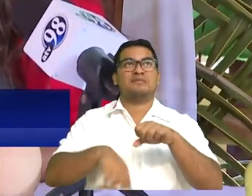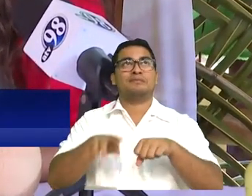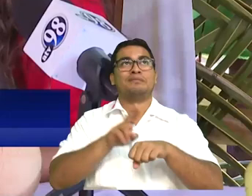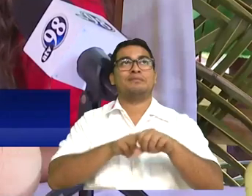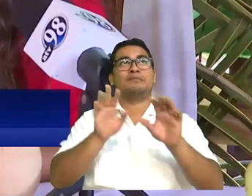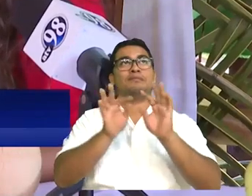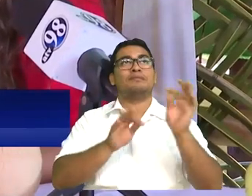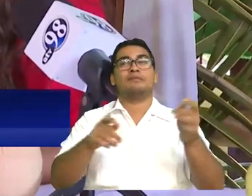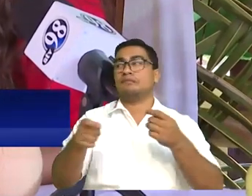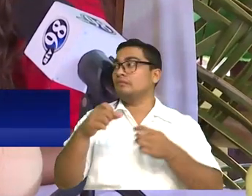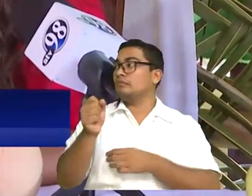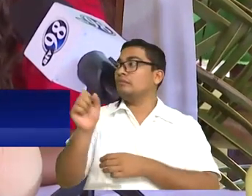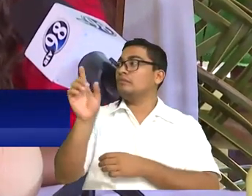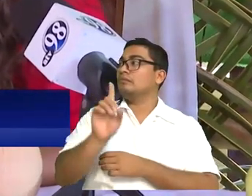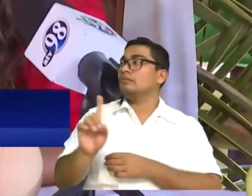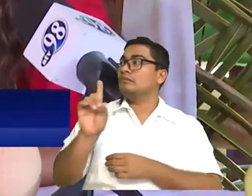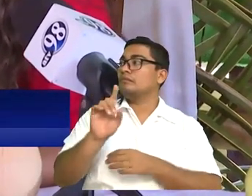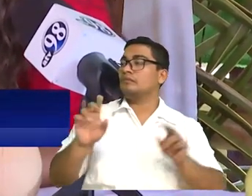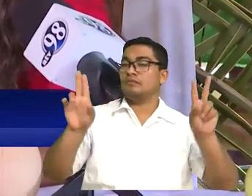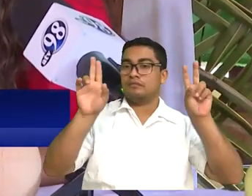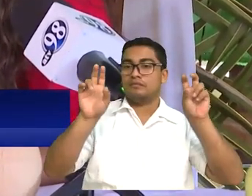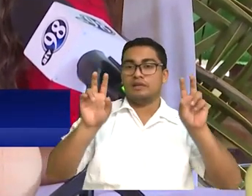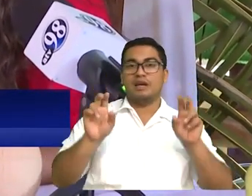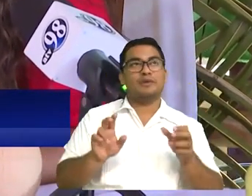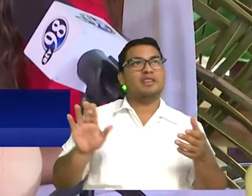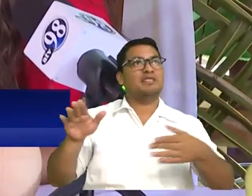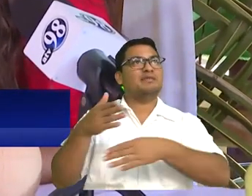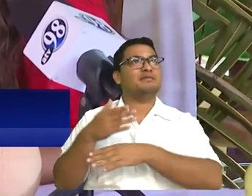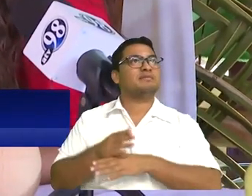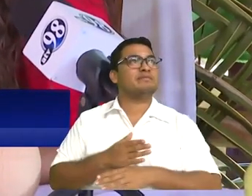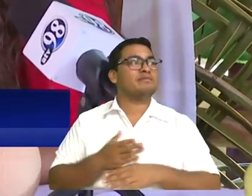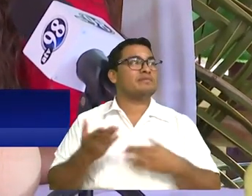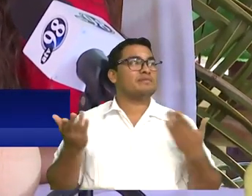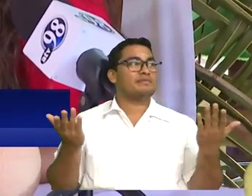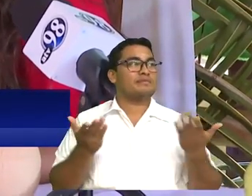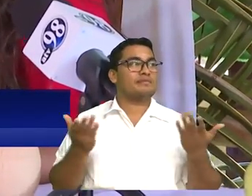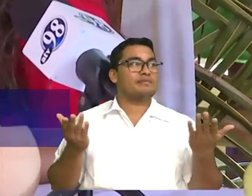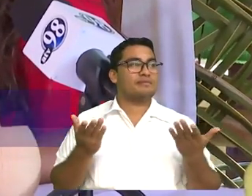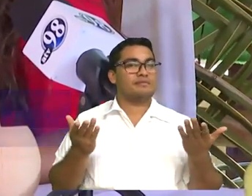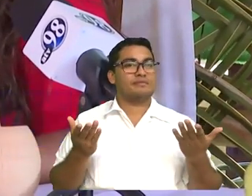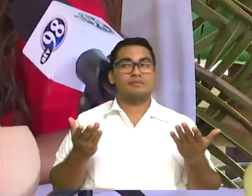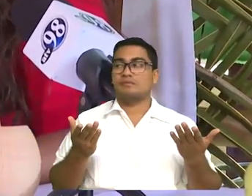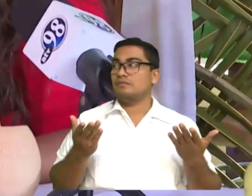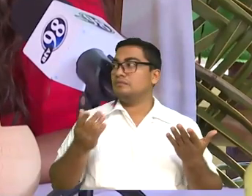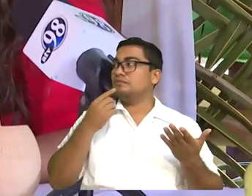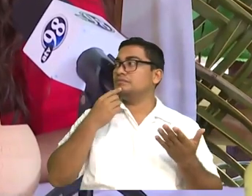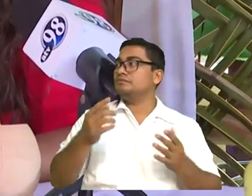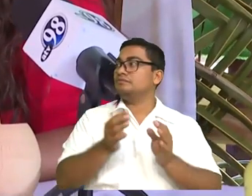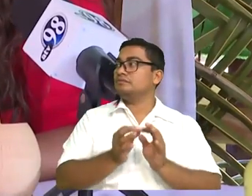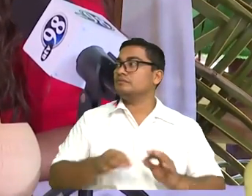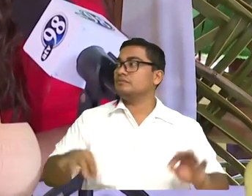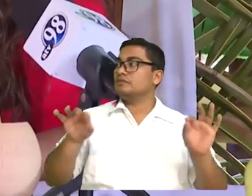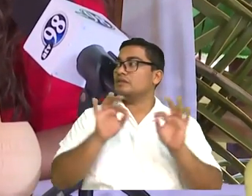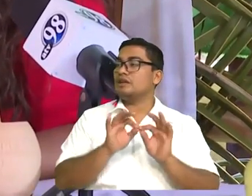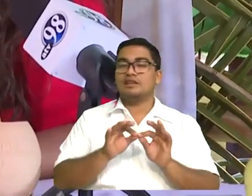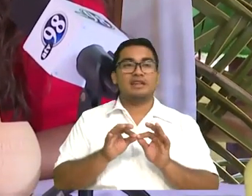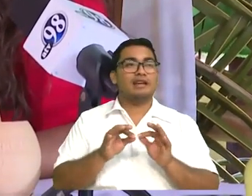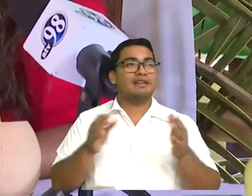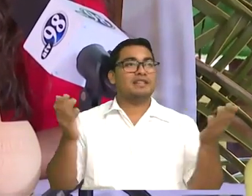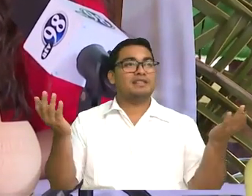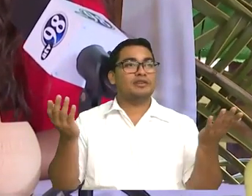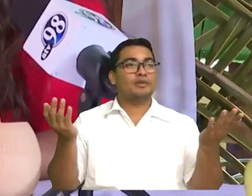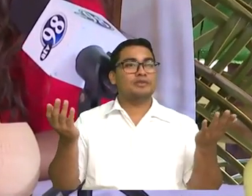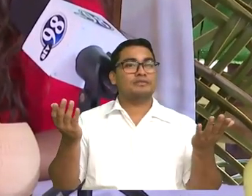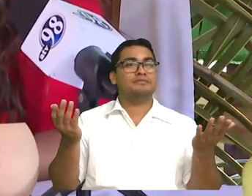fines de semana con una temática distinta. Este fin de semana estaremos promoviendo principalmente los productos relacionados a la